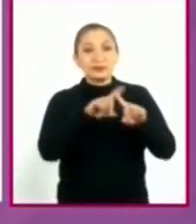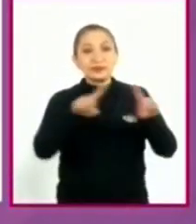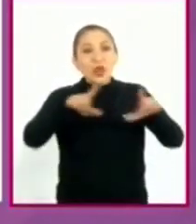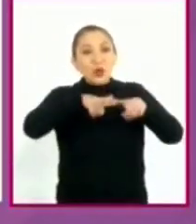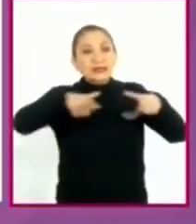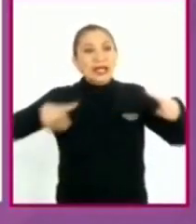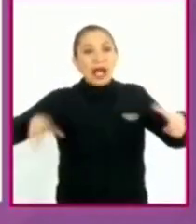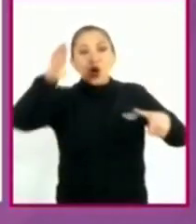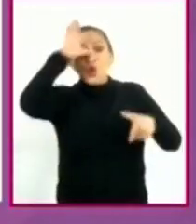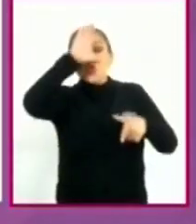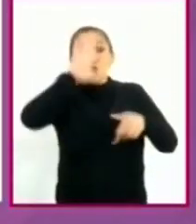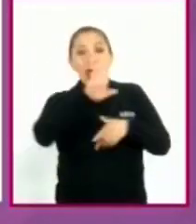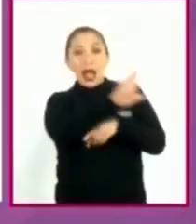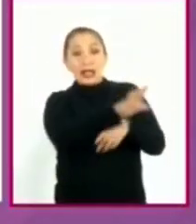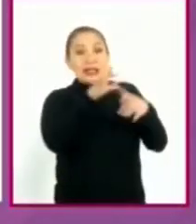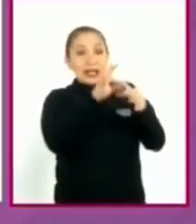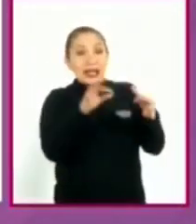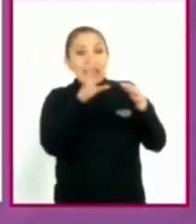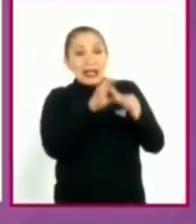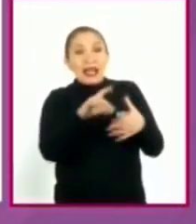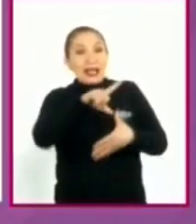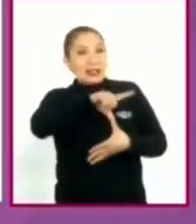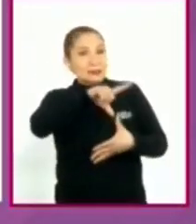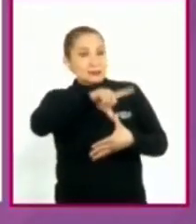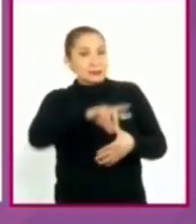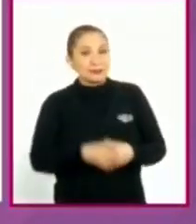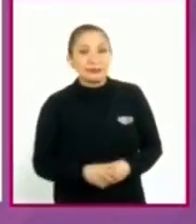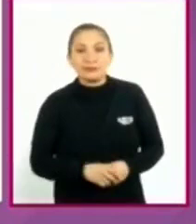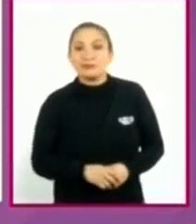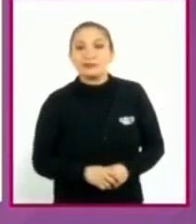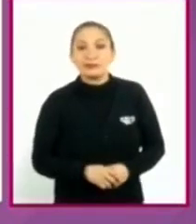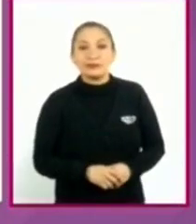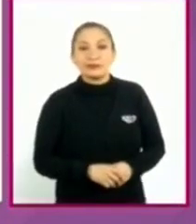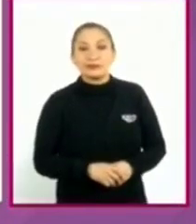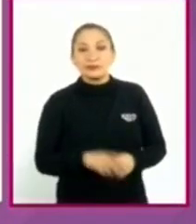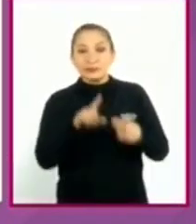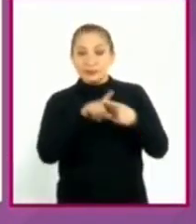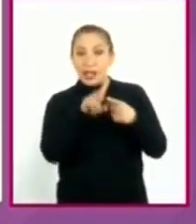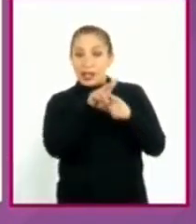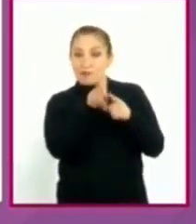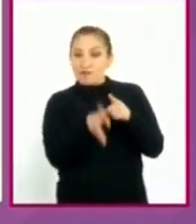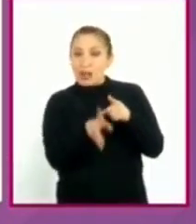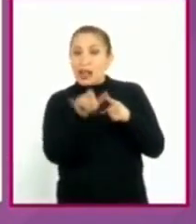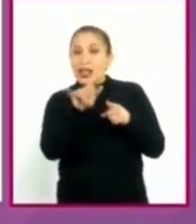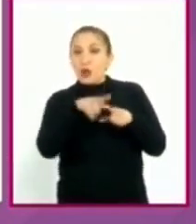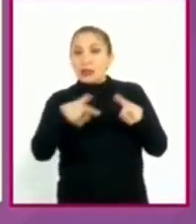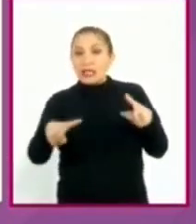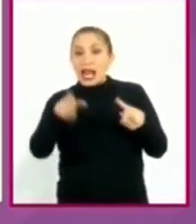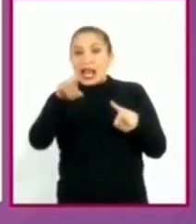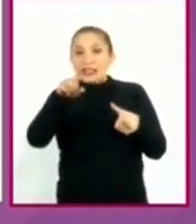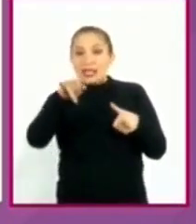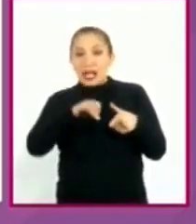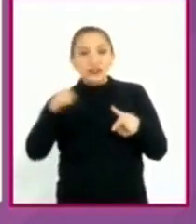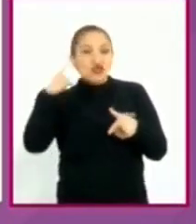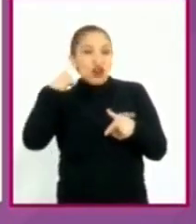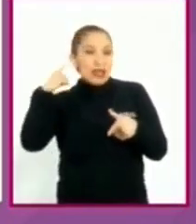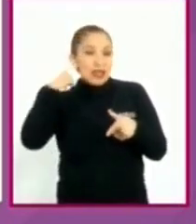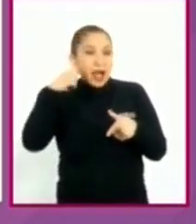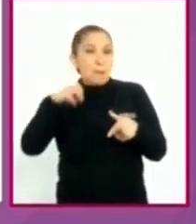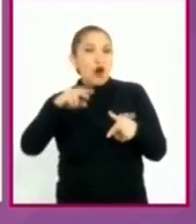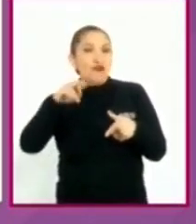Diversidad lingüística cultural de la narrativa latinoamericana. Variantes lingüísticas, léxicas,